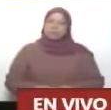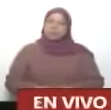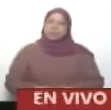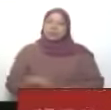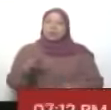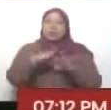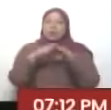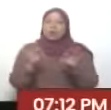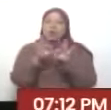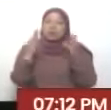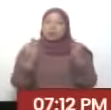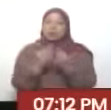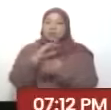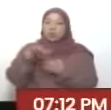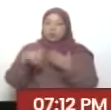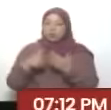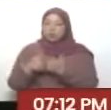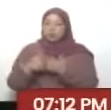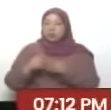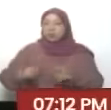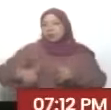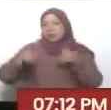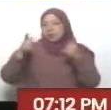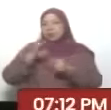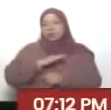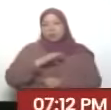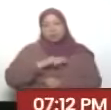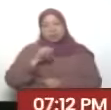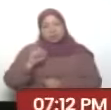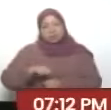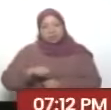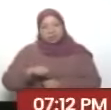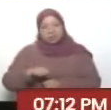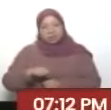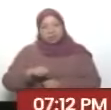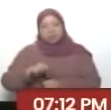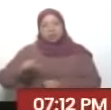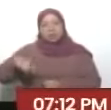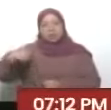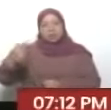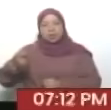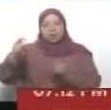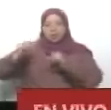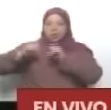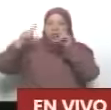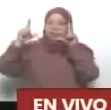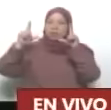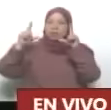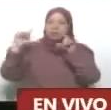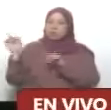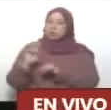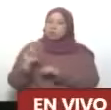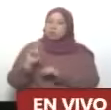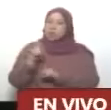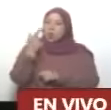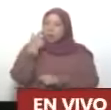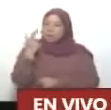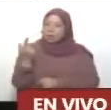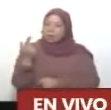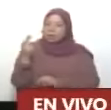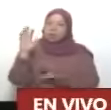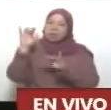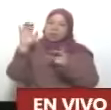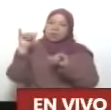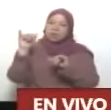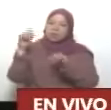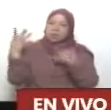familia de todos nosotros, me lo permiten, ¿verdad? Y luego Yulimar me sorprendió, porque nos despedimos y ella